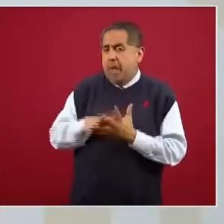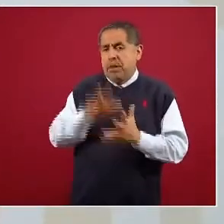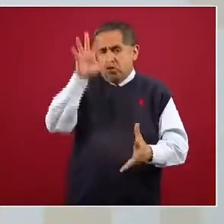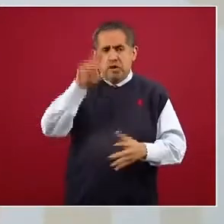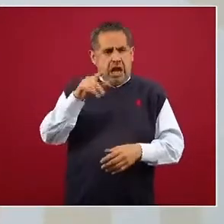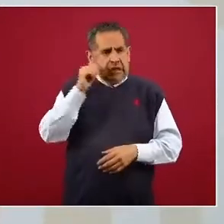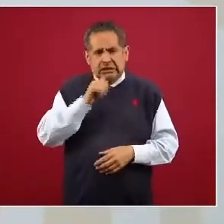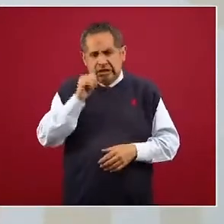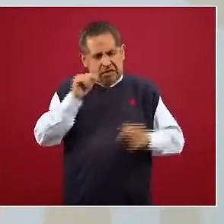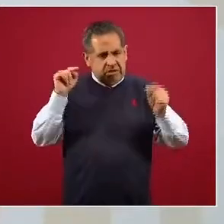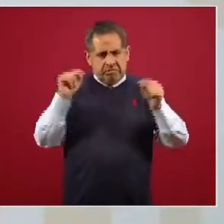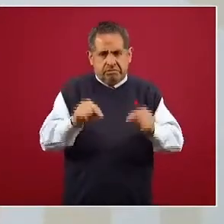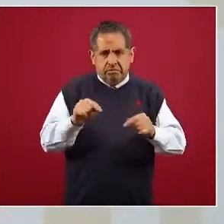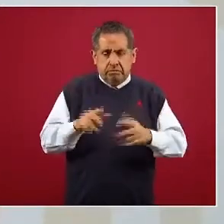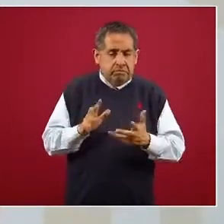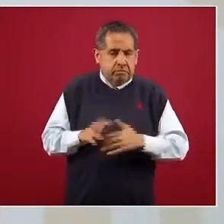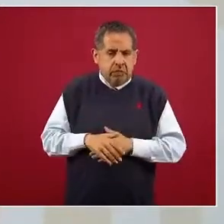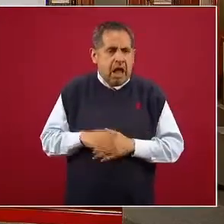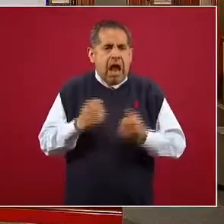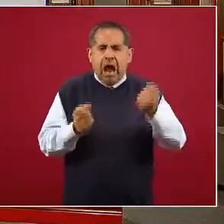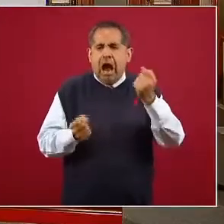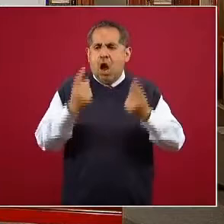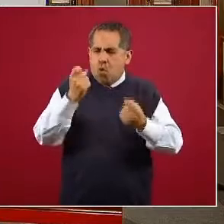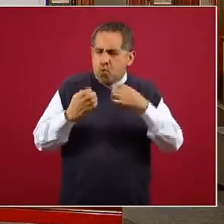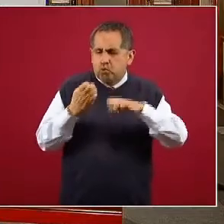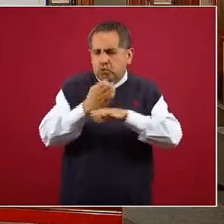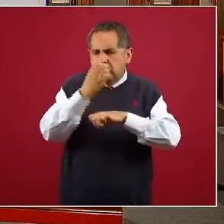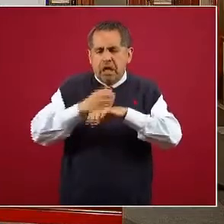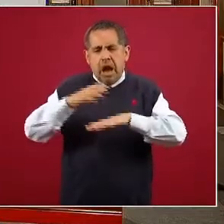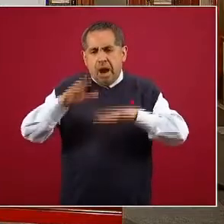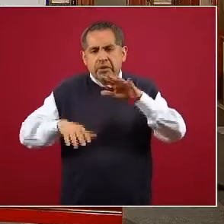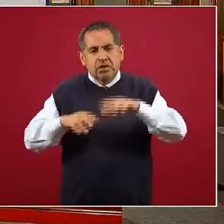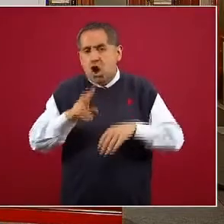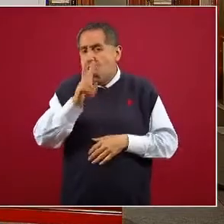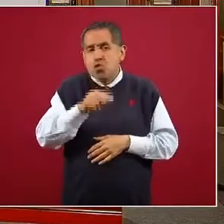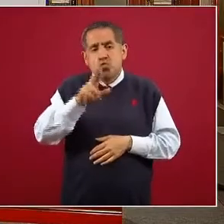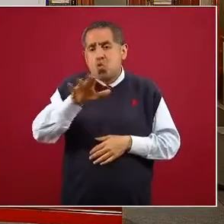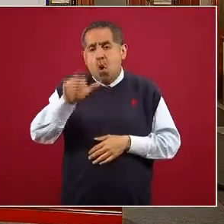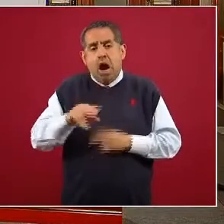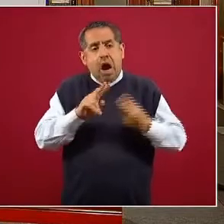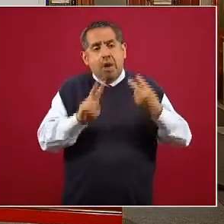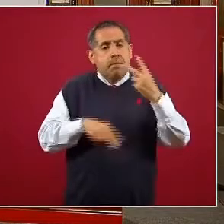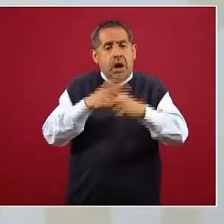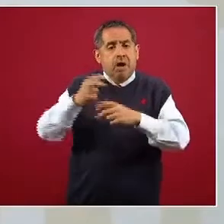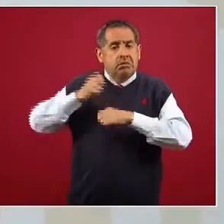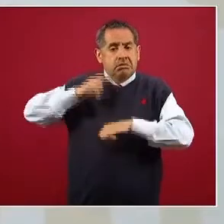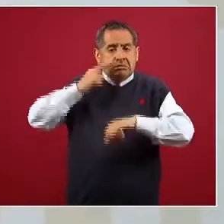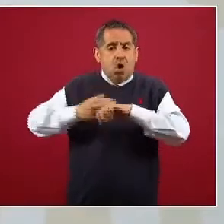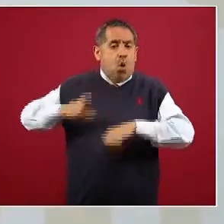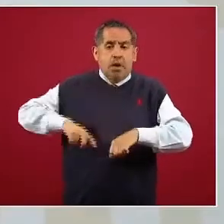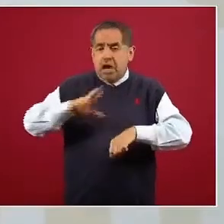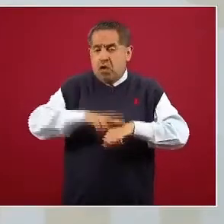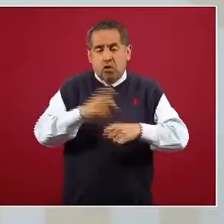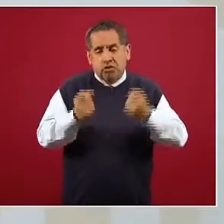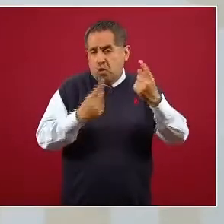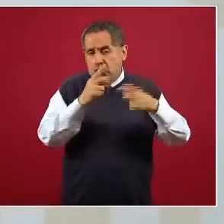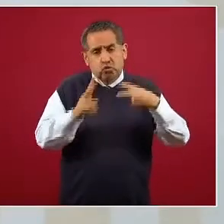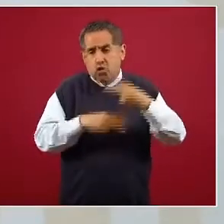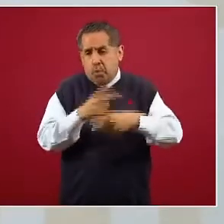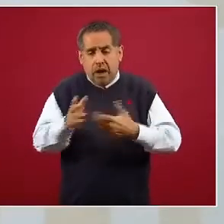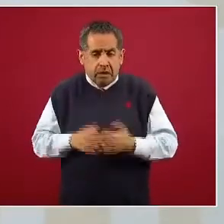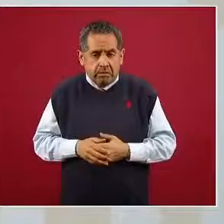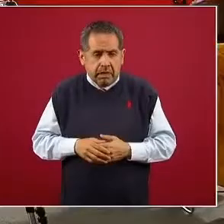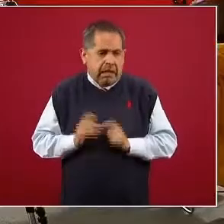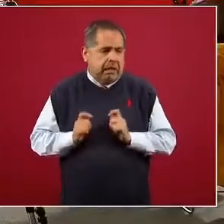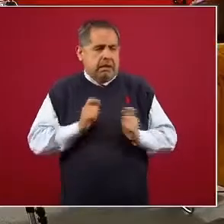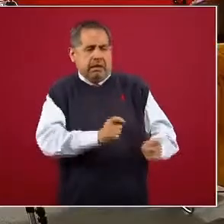mayoría. Hago notar que algunos estados prácticamente nunca han estado sus titulares del Poder Ejecutivo. Han